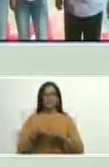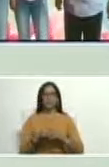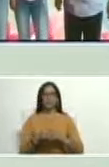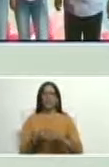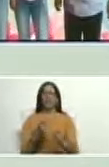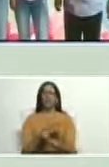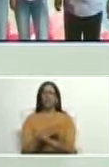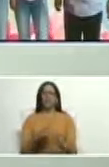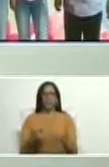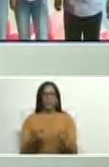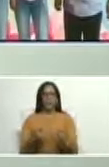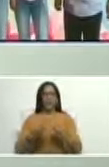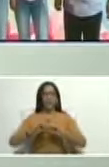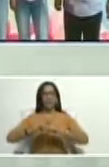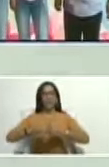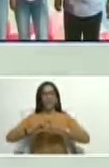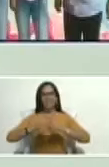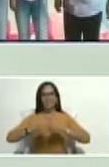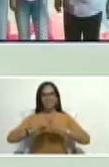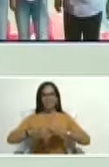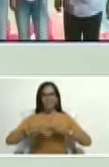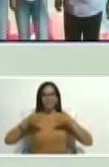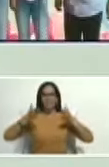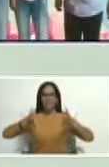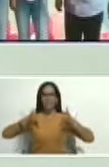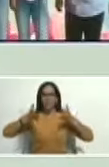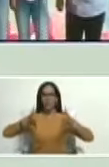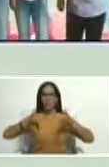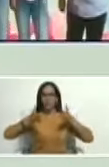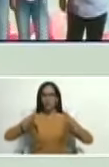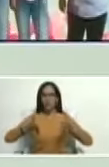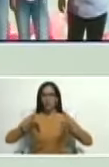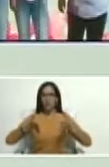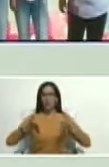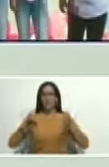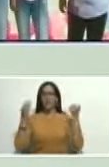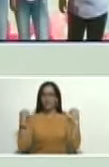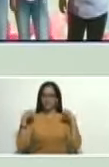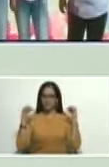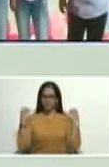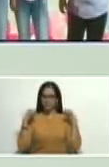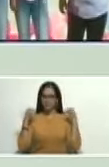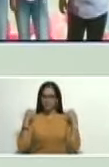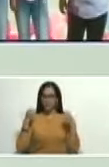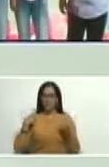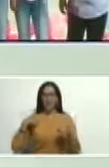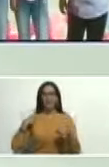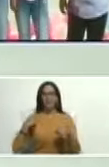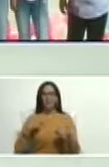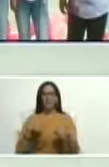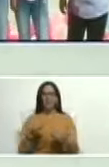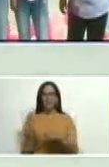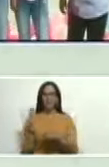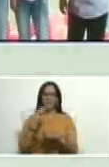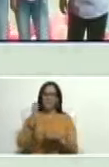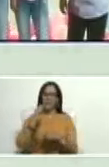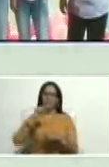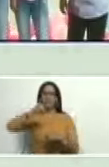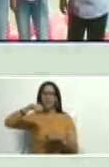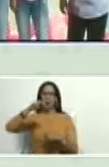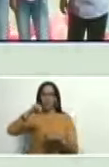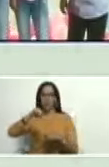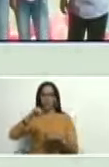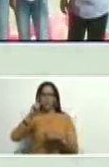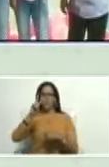terminar los talleres de inducción y preparación para tener en el mes de julio